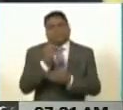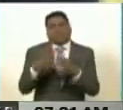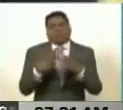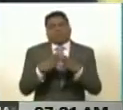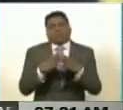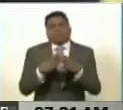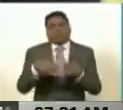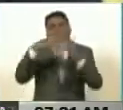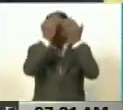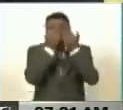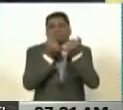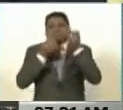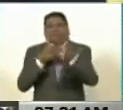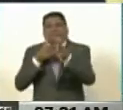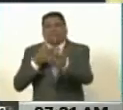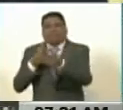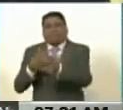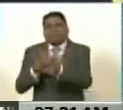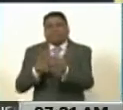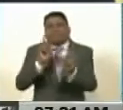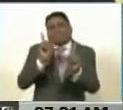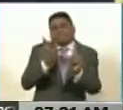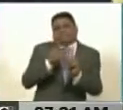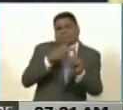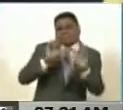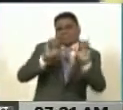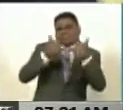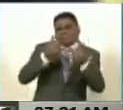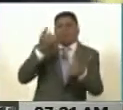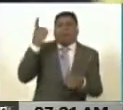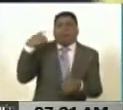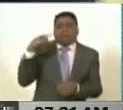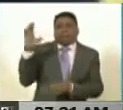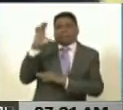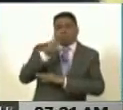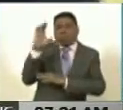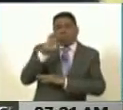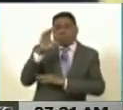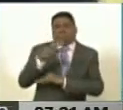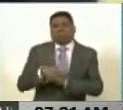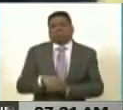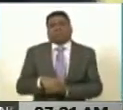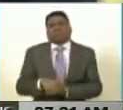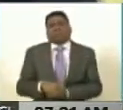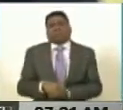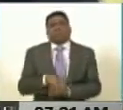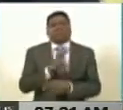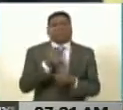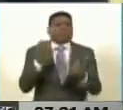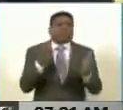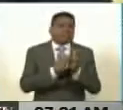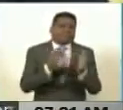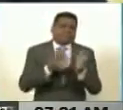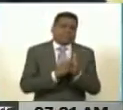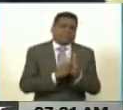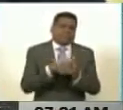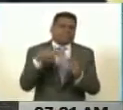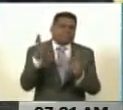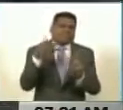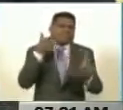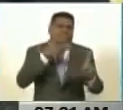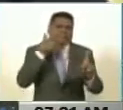el paramilitarismo, la insurgencia que incluso llegó a veces a cometer atrocidades que todos condenamos. Es